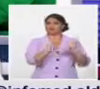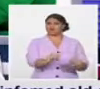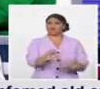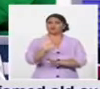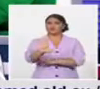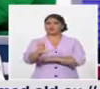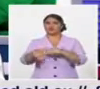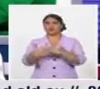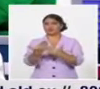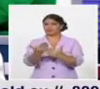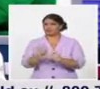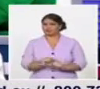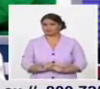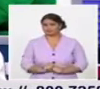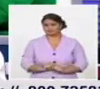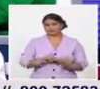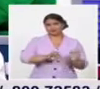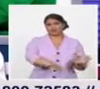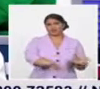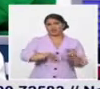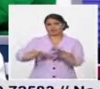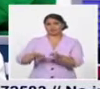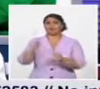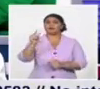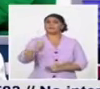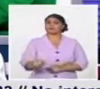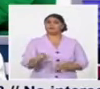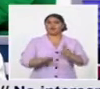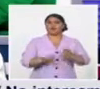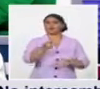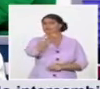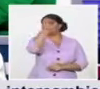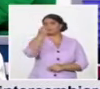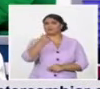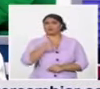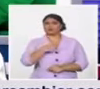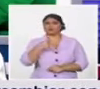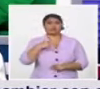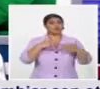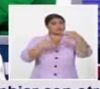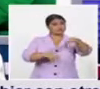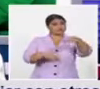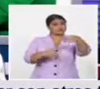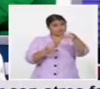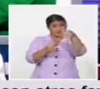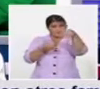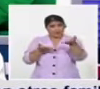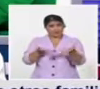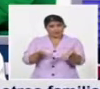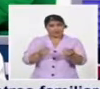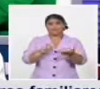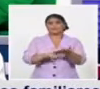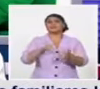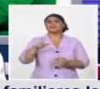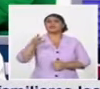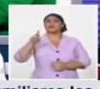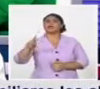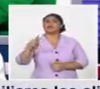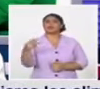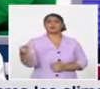el carnet de vacunación que me lo puse en otro país, yo vengo con el PCR que me hice en las